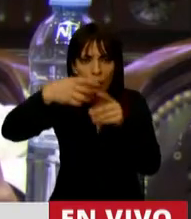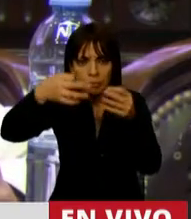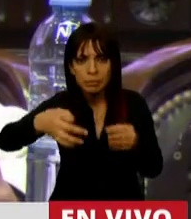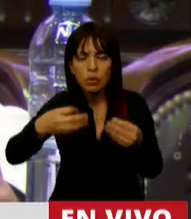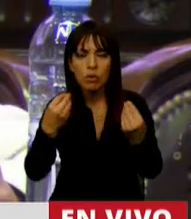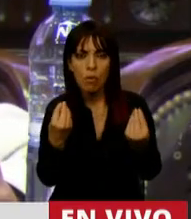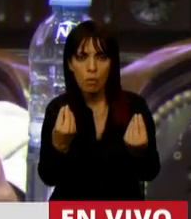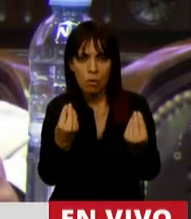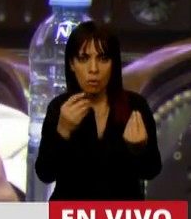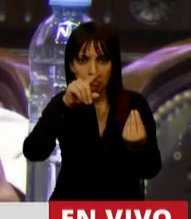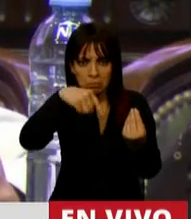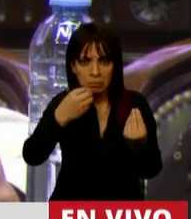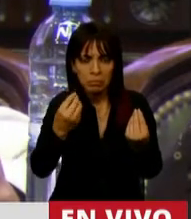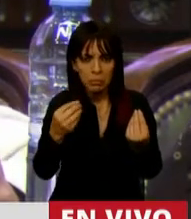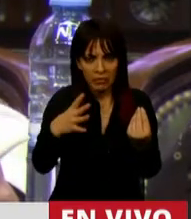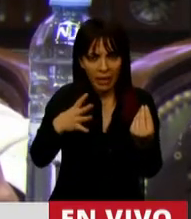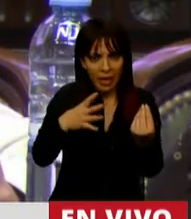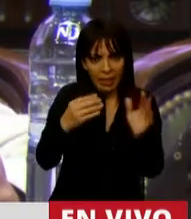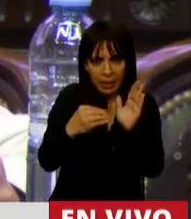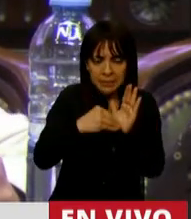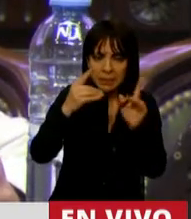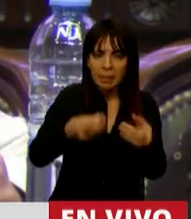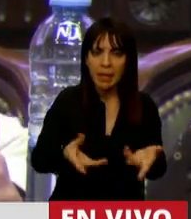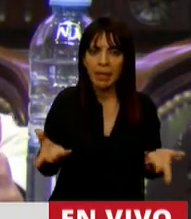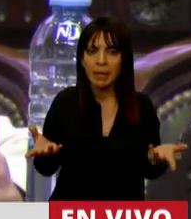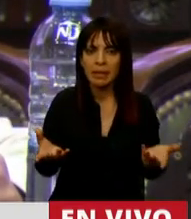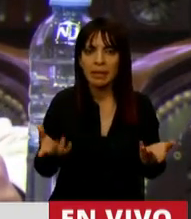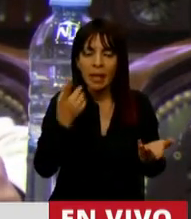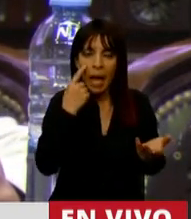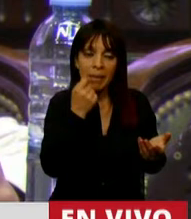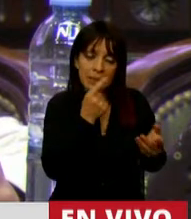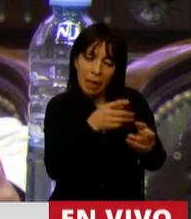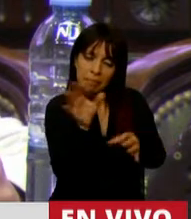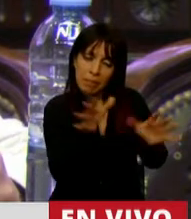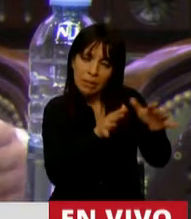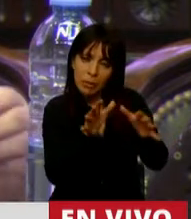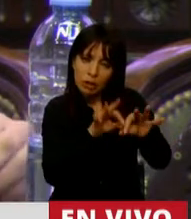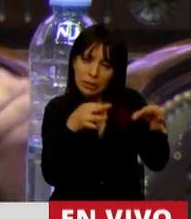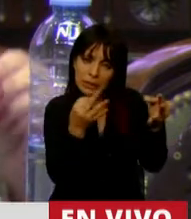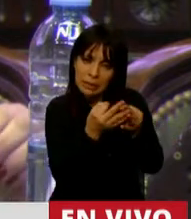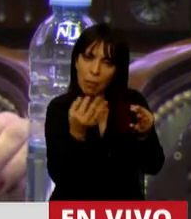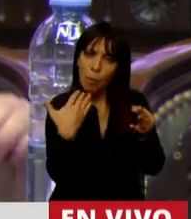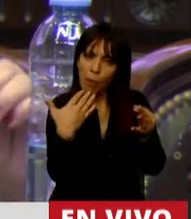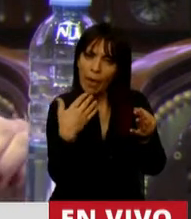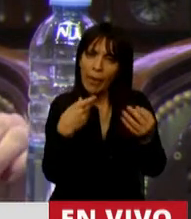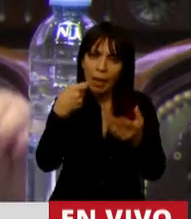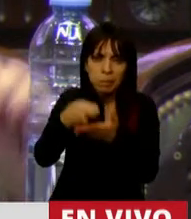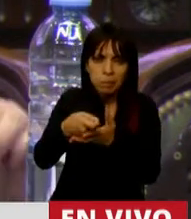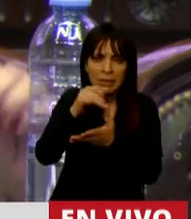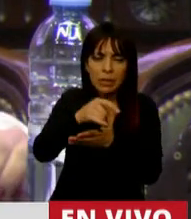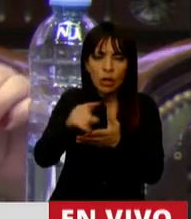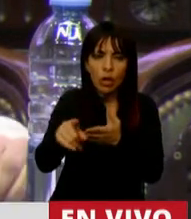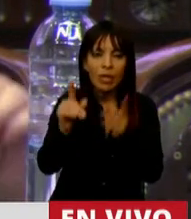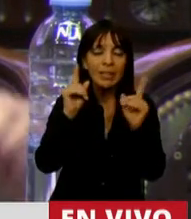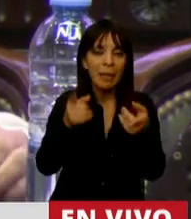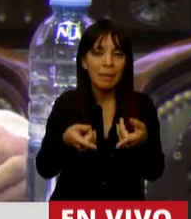van a ser justos y reparadores y si lo estimado va a alcanzar. Se habla de un presupuesto histórico en